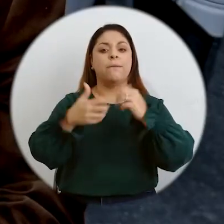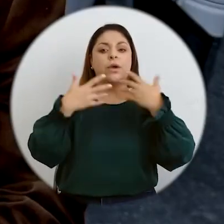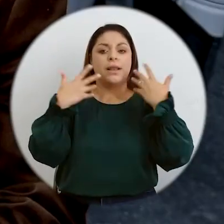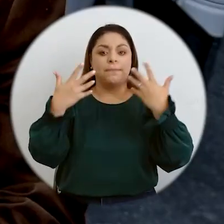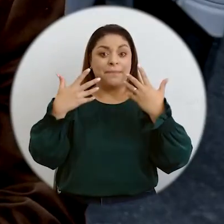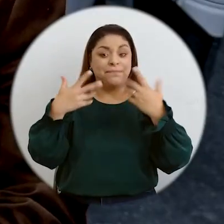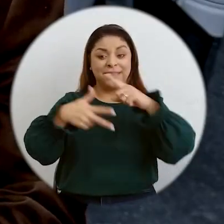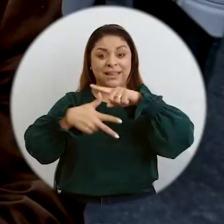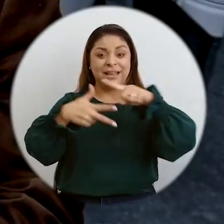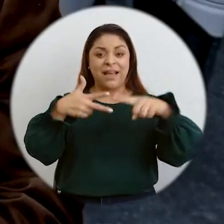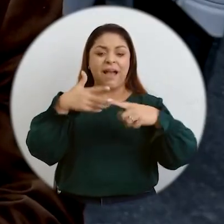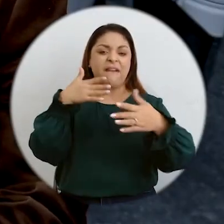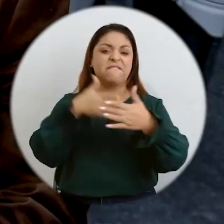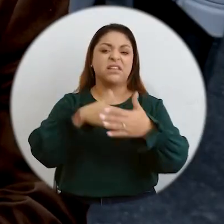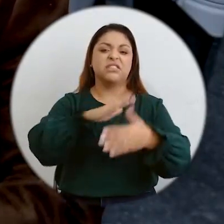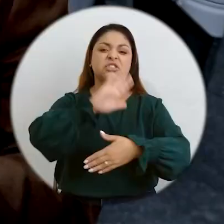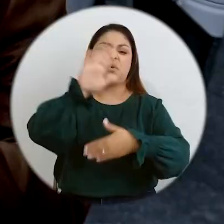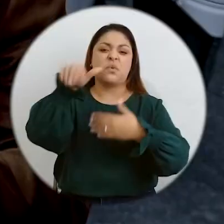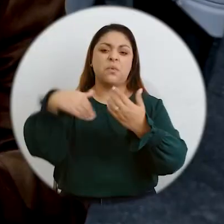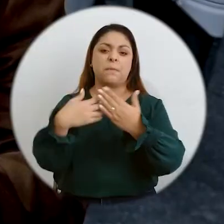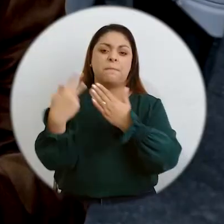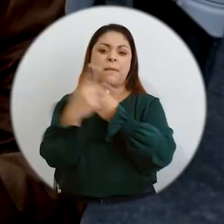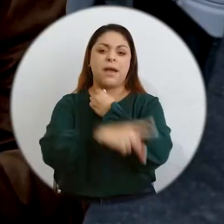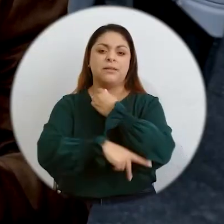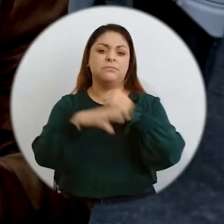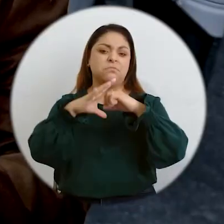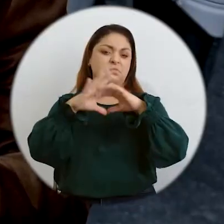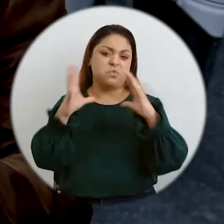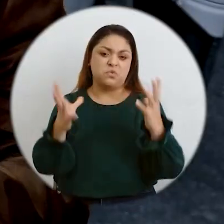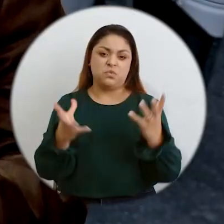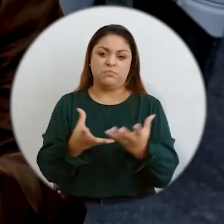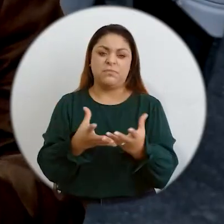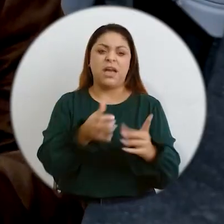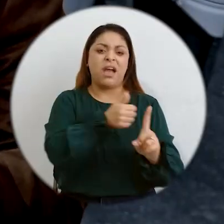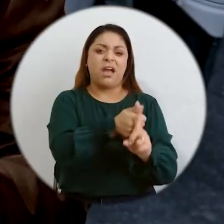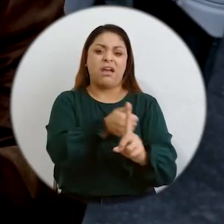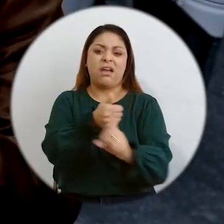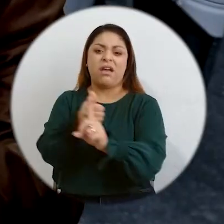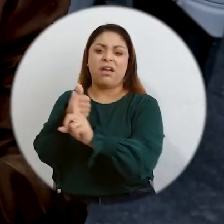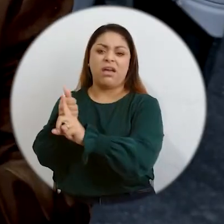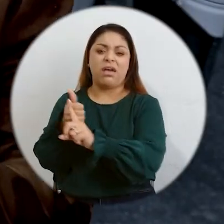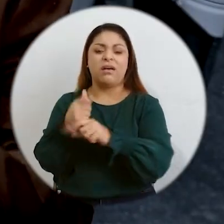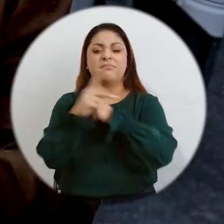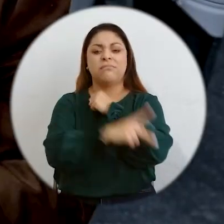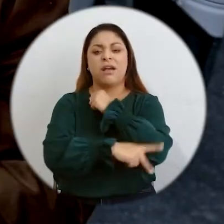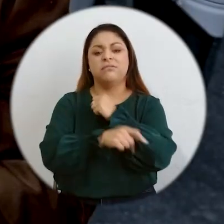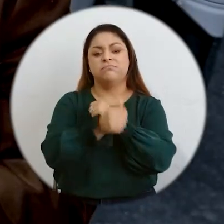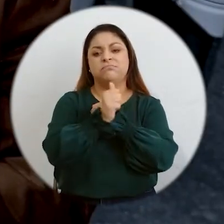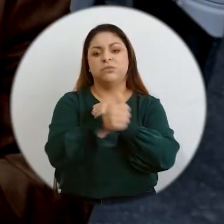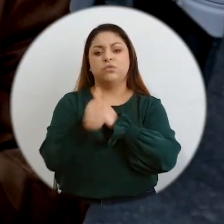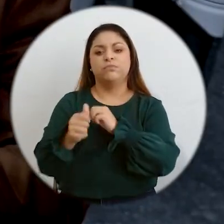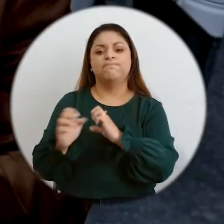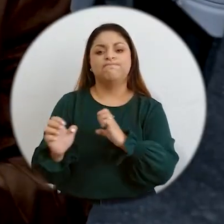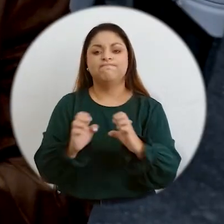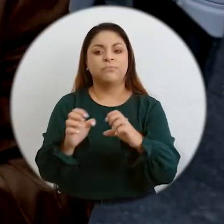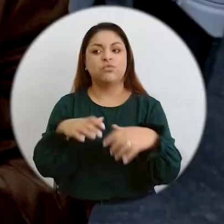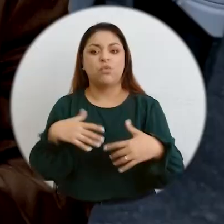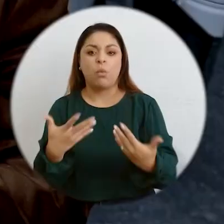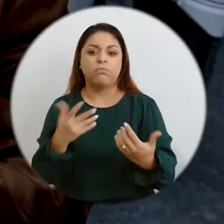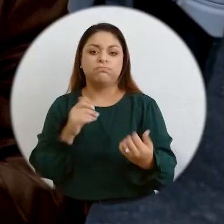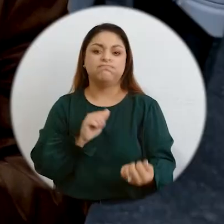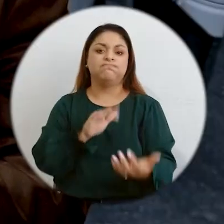En diferentes proporciones, y cada país tiene sus estrategias para ver cómo hace frente.